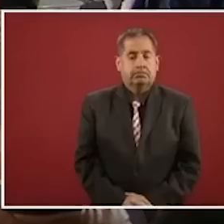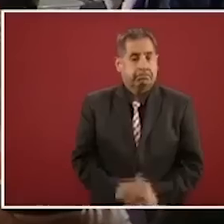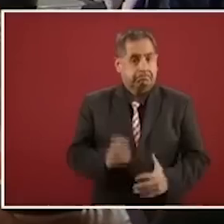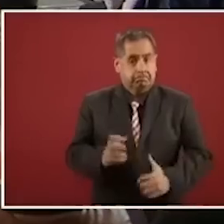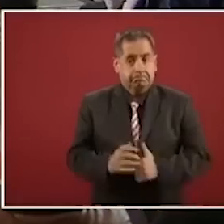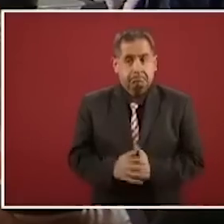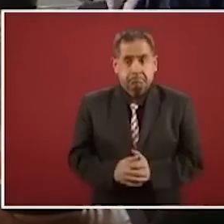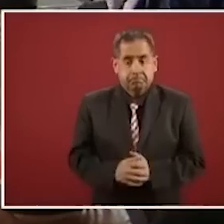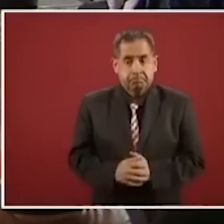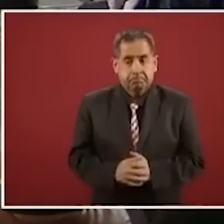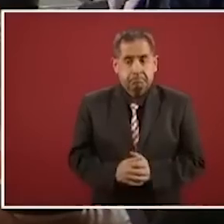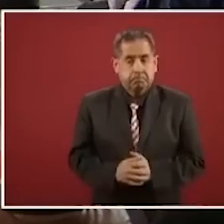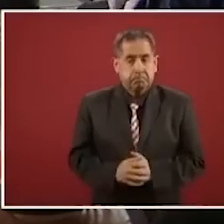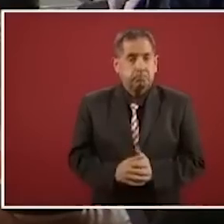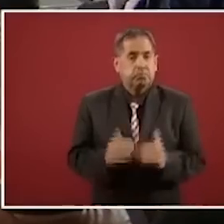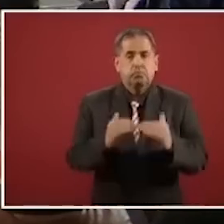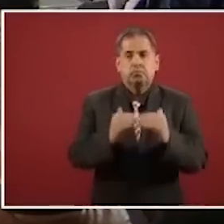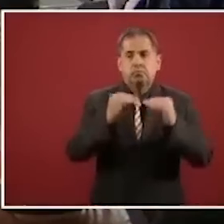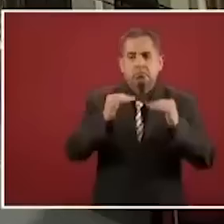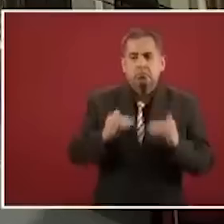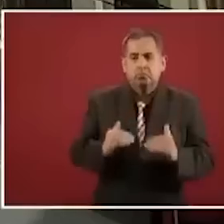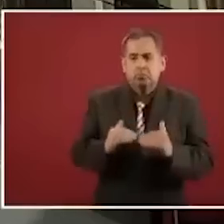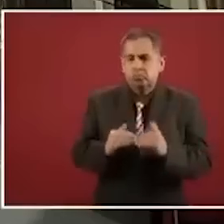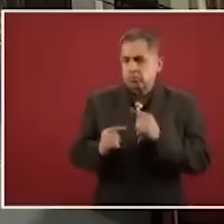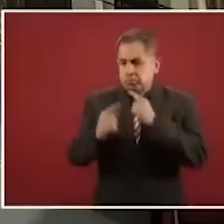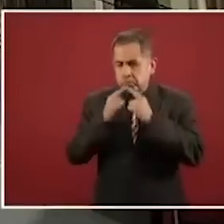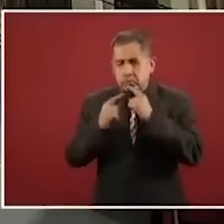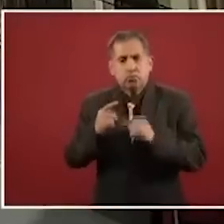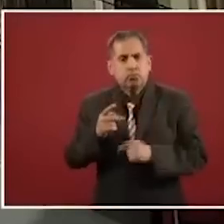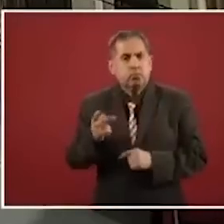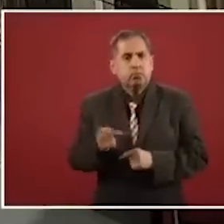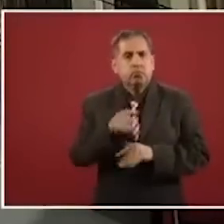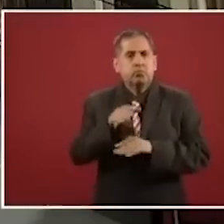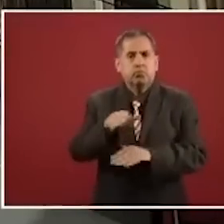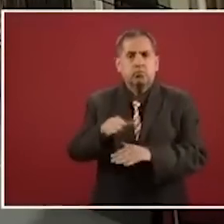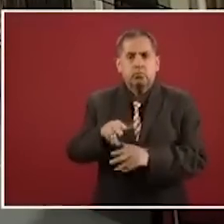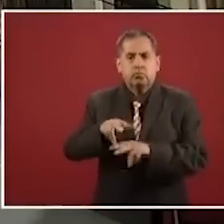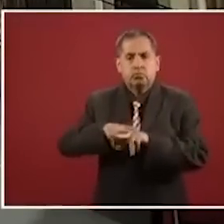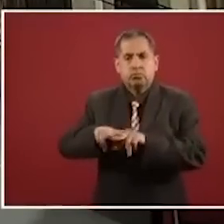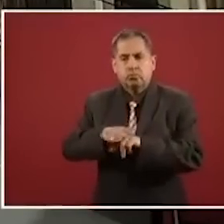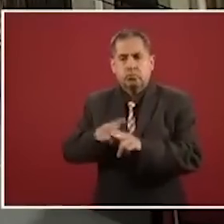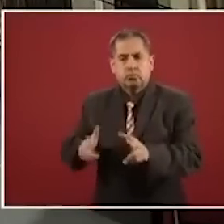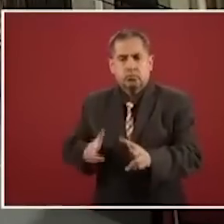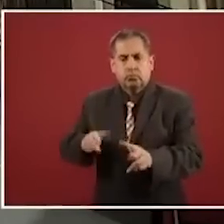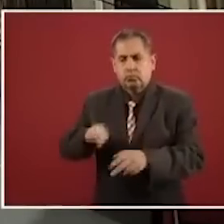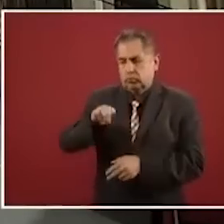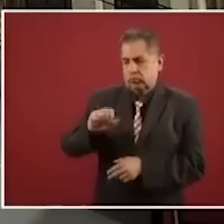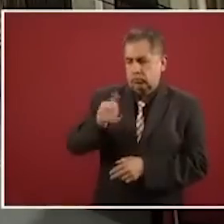Bueno, ahora la consulta para el Tren Maya. Empezamos.